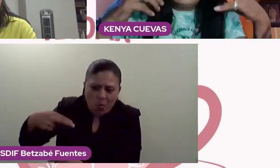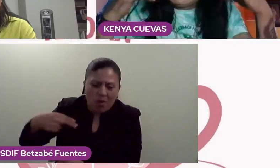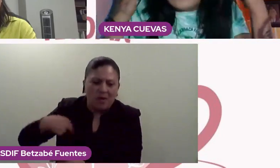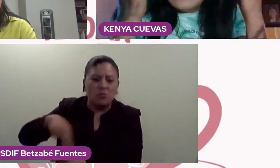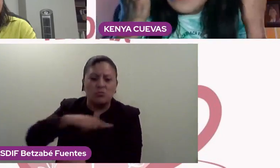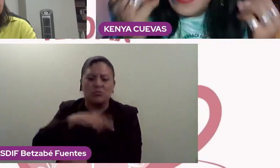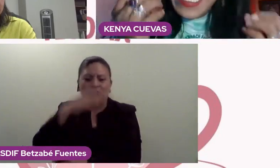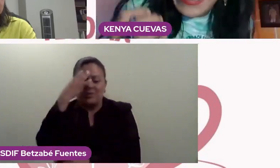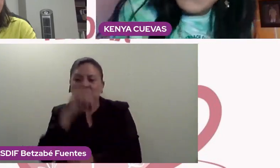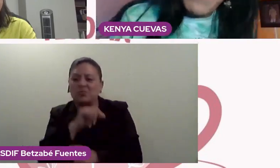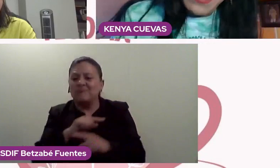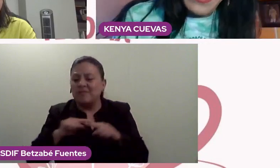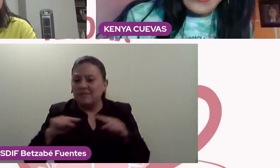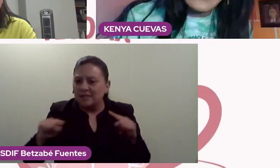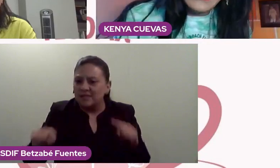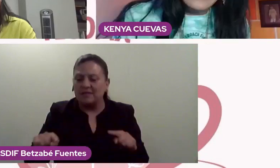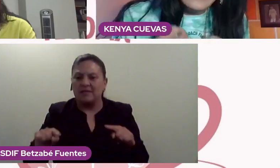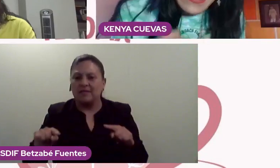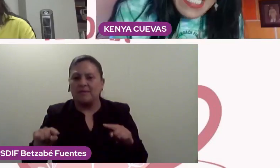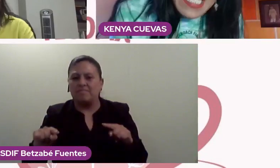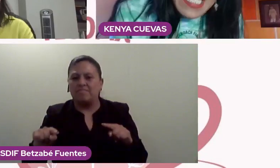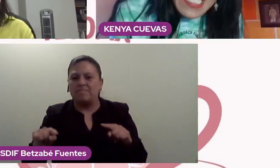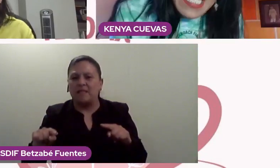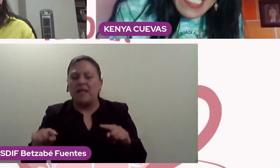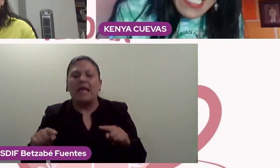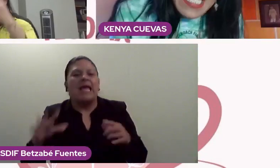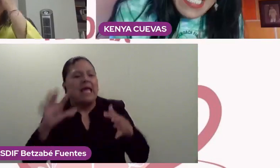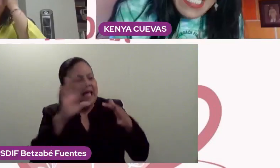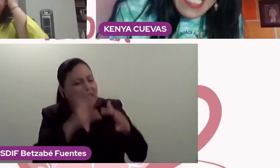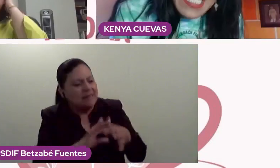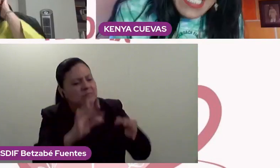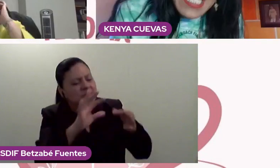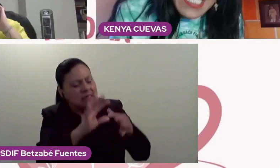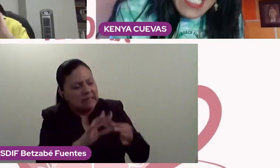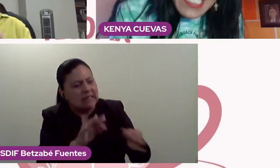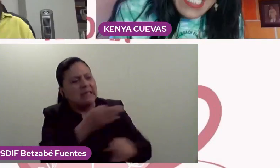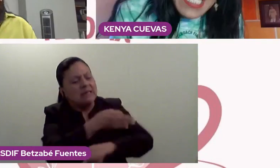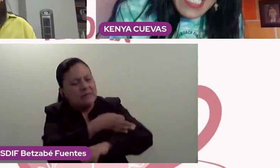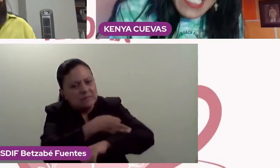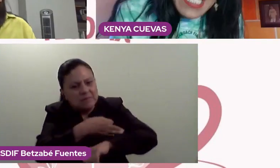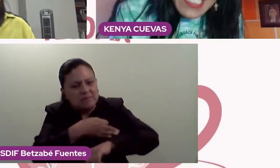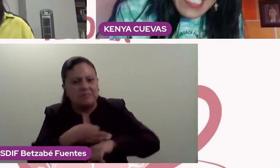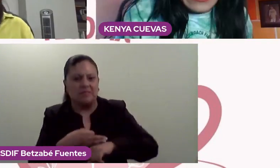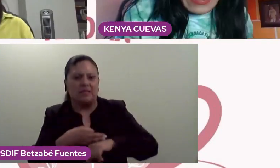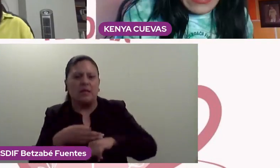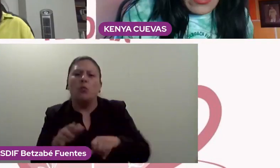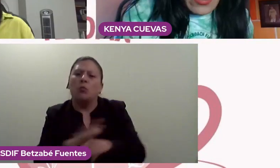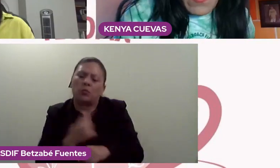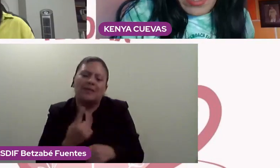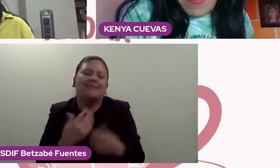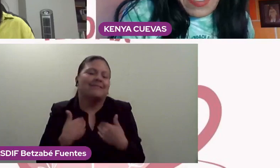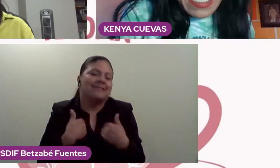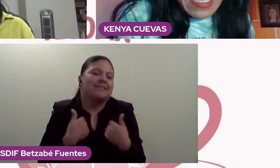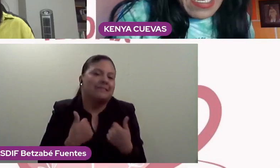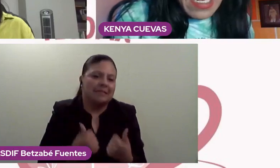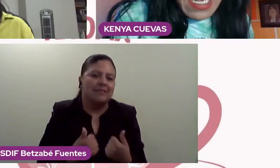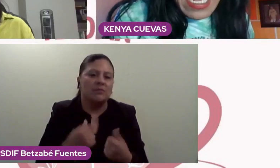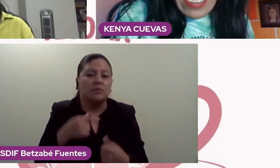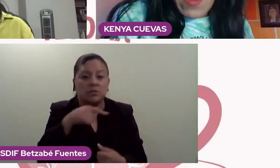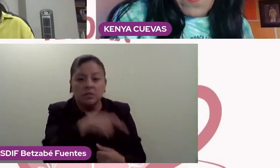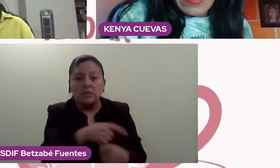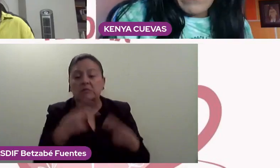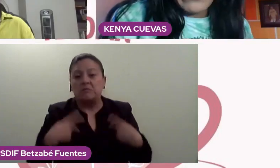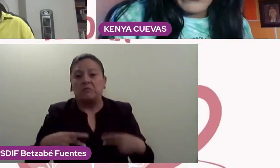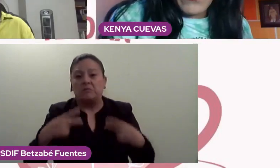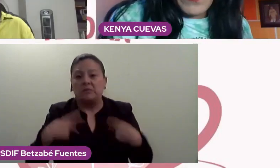a sensibilizar a las familias dentro de un duelo, ¿no? Porque pues también era algo titánico y bueno, pues así